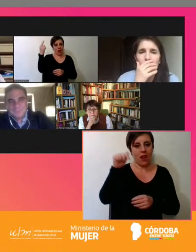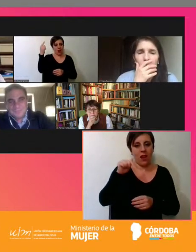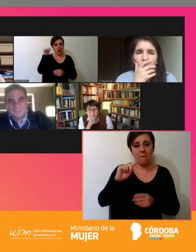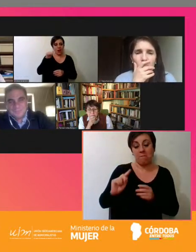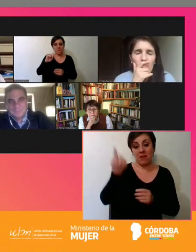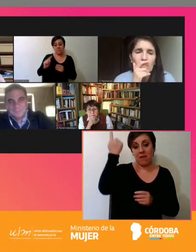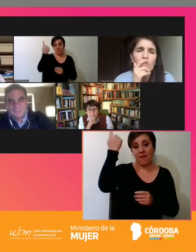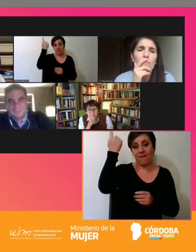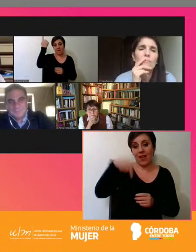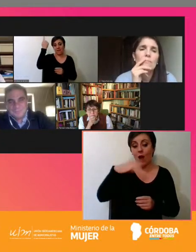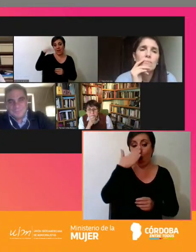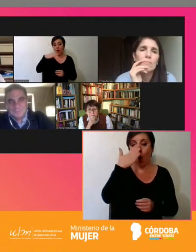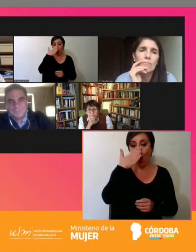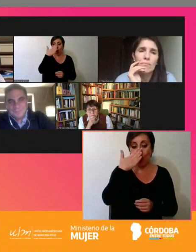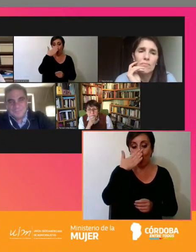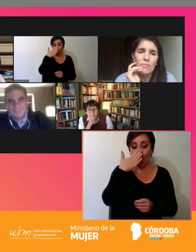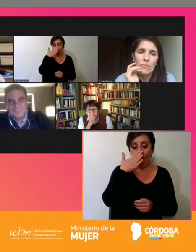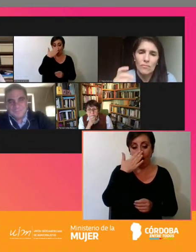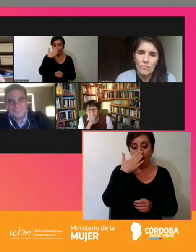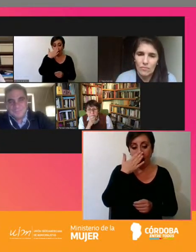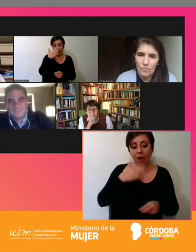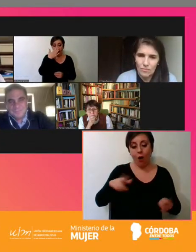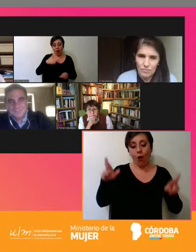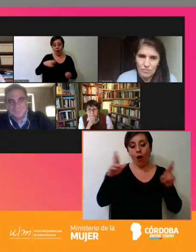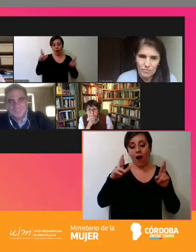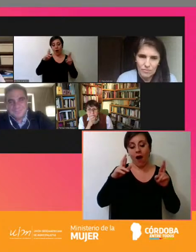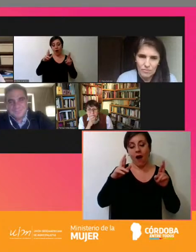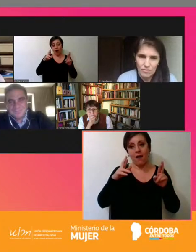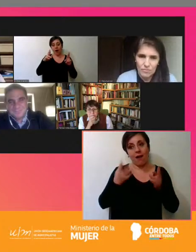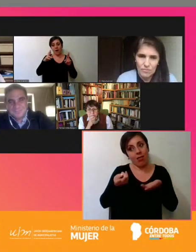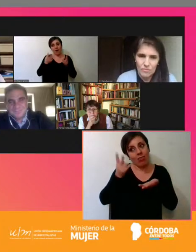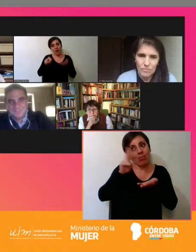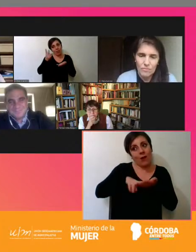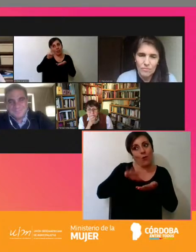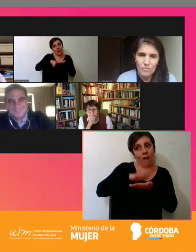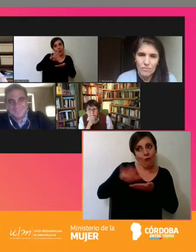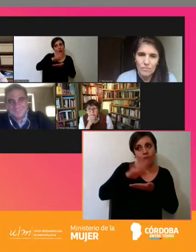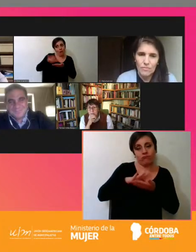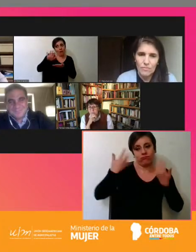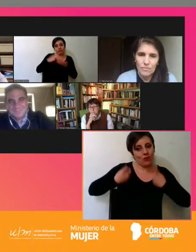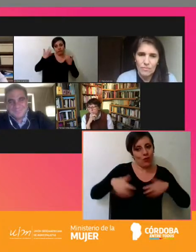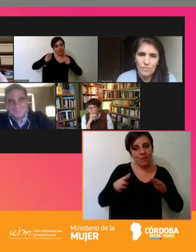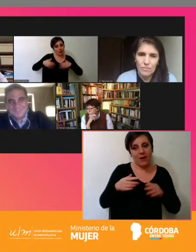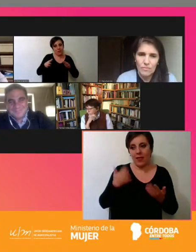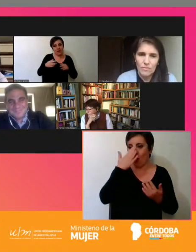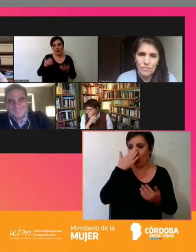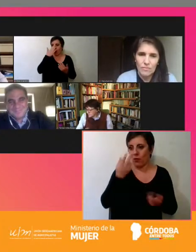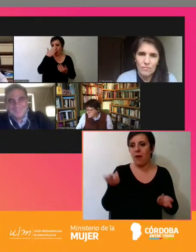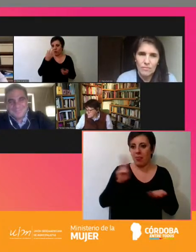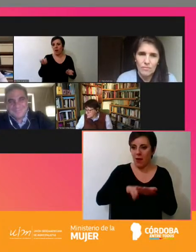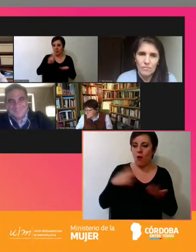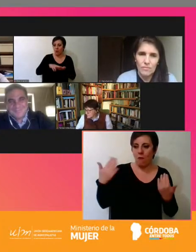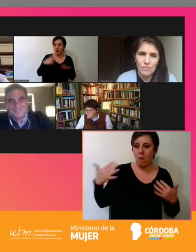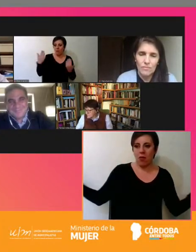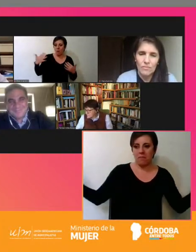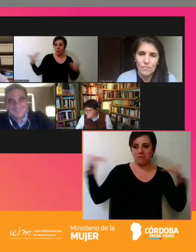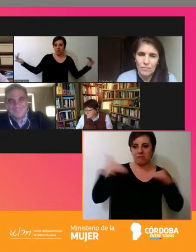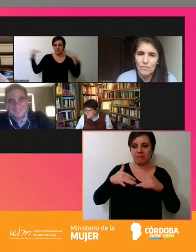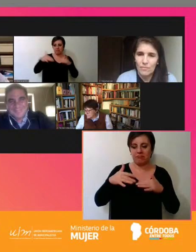en Córdoba, y ojalá que cuando la nueva normalidad nos permita, Córdoba pueda volver a ser sede de ese